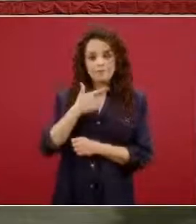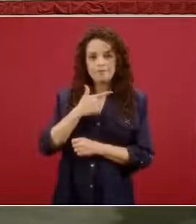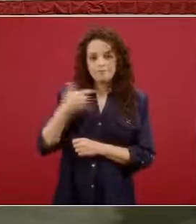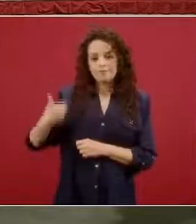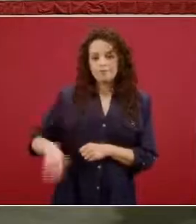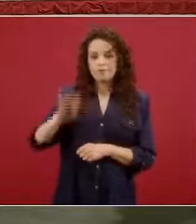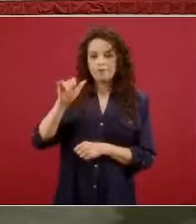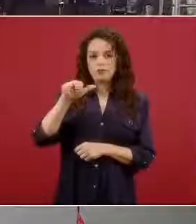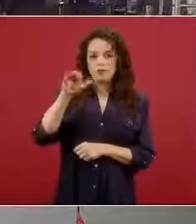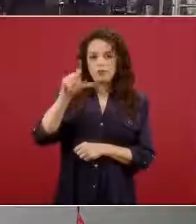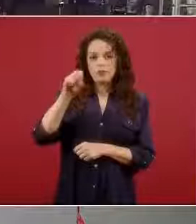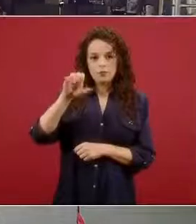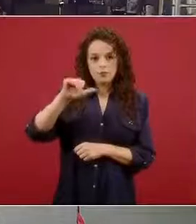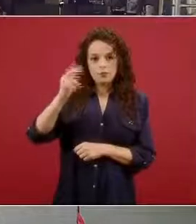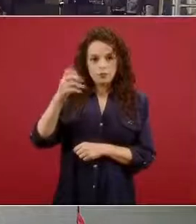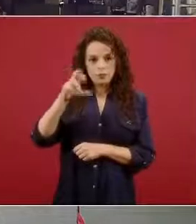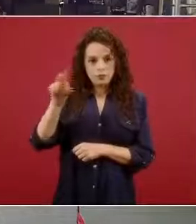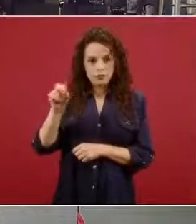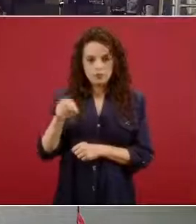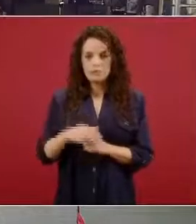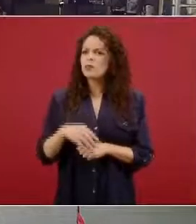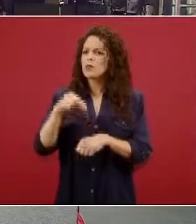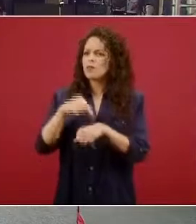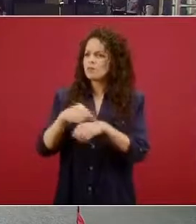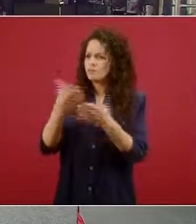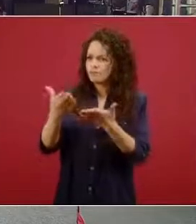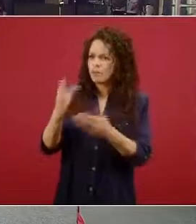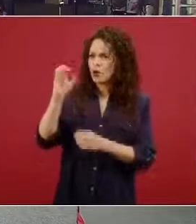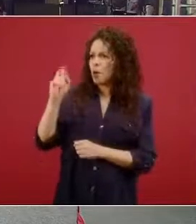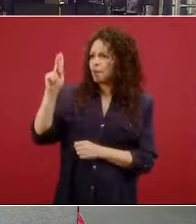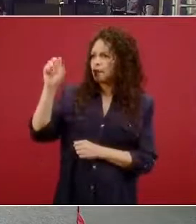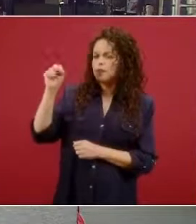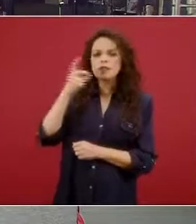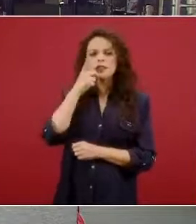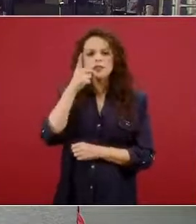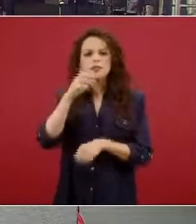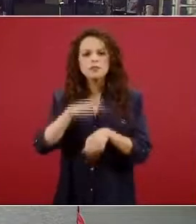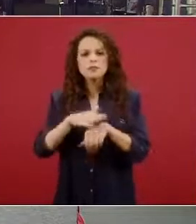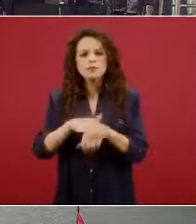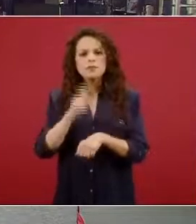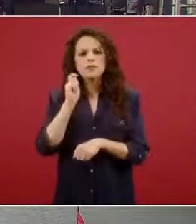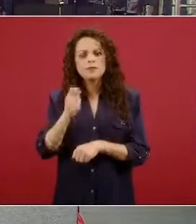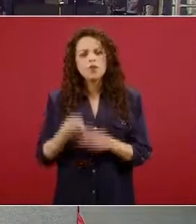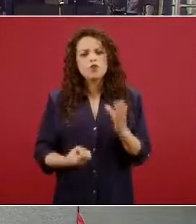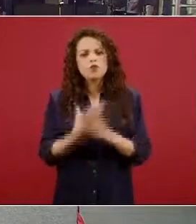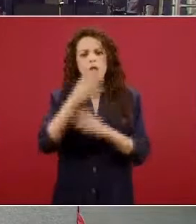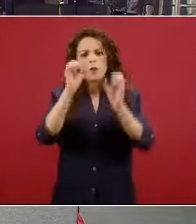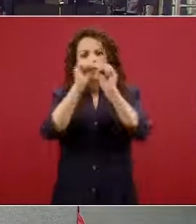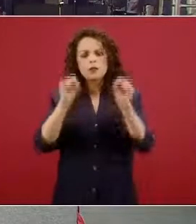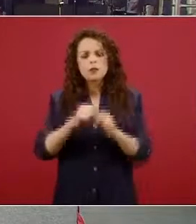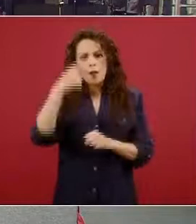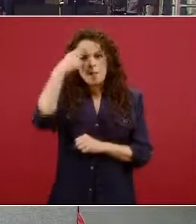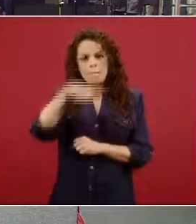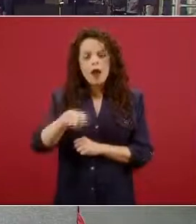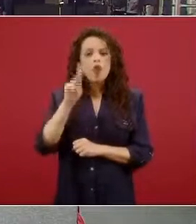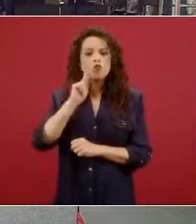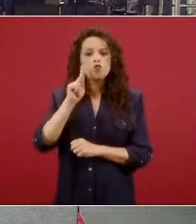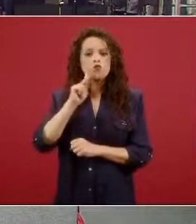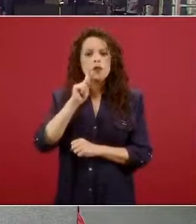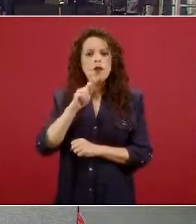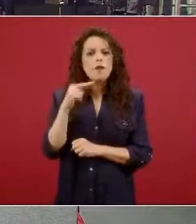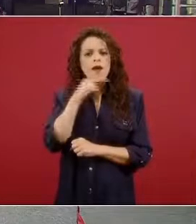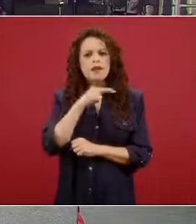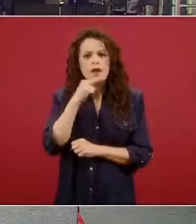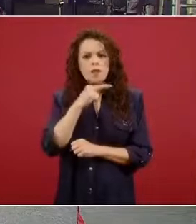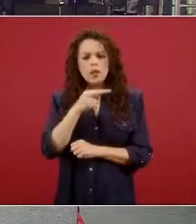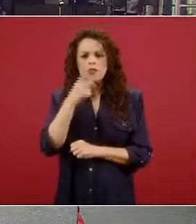Machorro, AM de Querétaro. Doctor, la OPS anunció el lanzamiento de un nuevo sistema de pruebas rápidas que califica